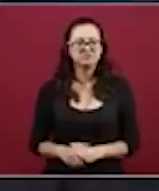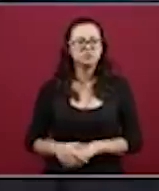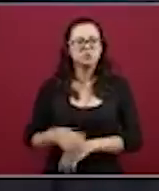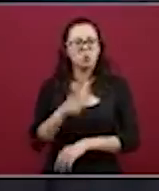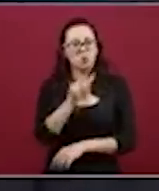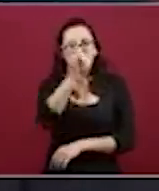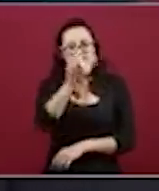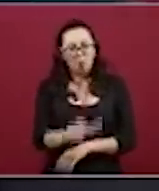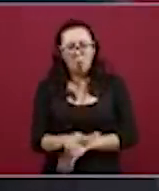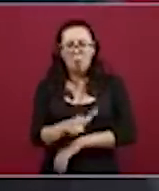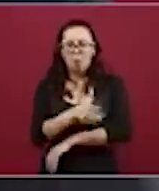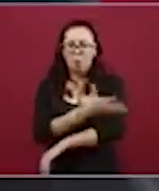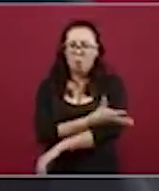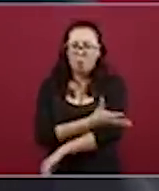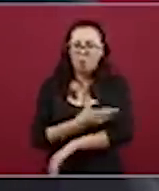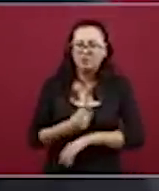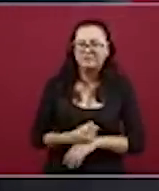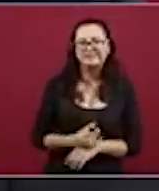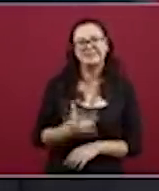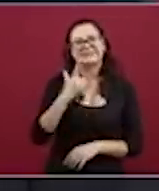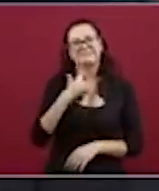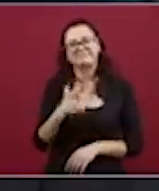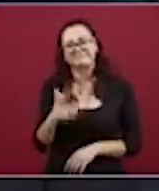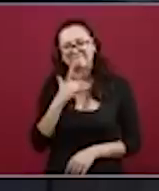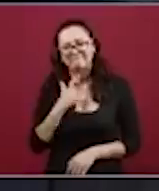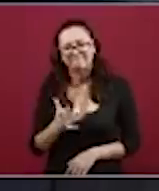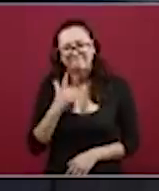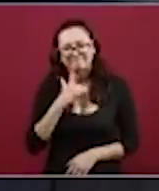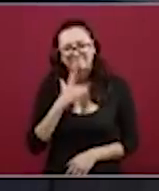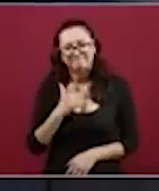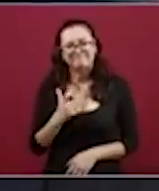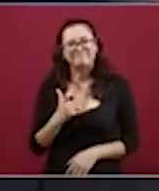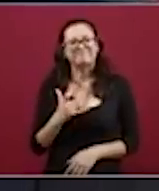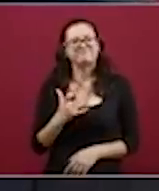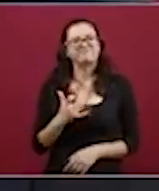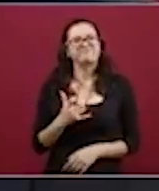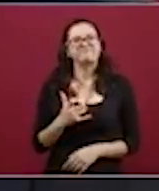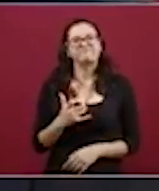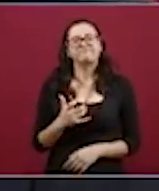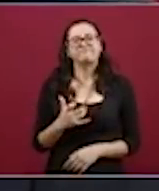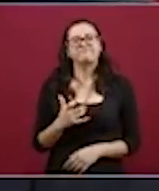honestidad, su perseverancia,